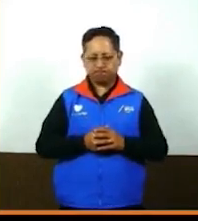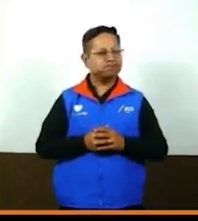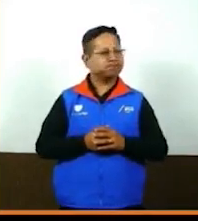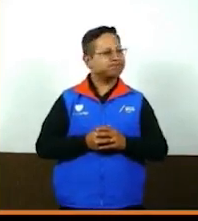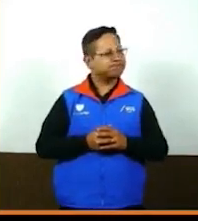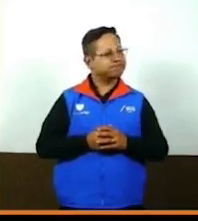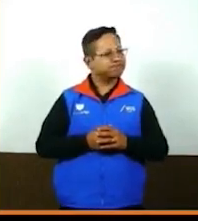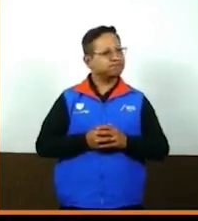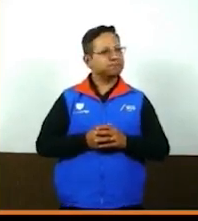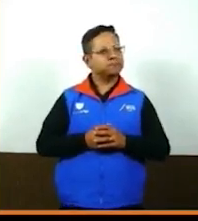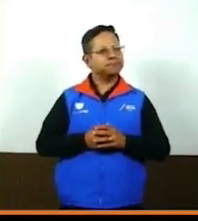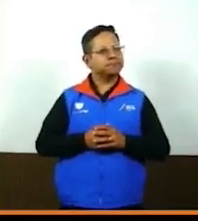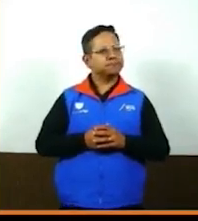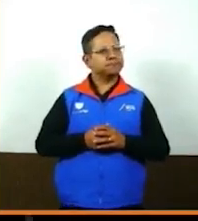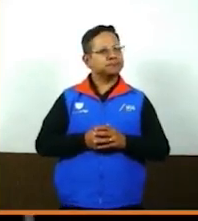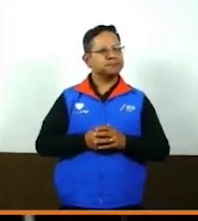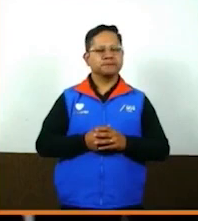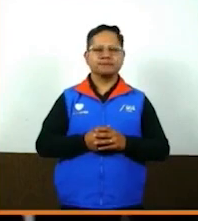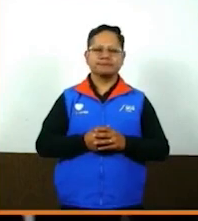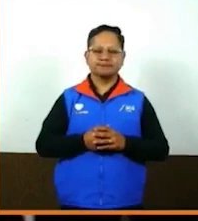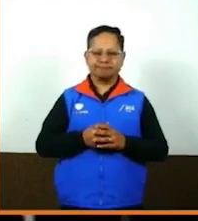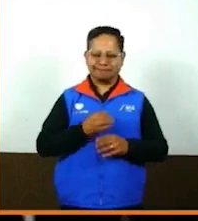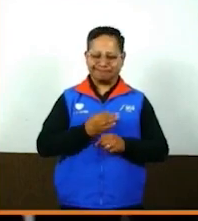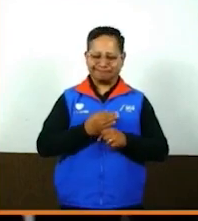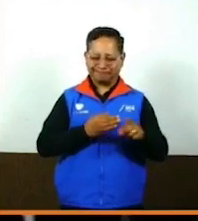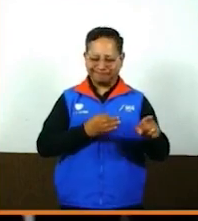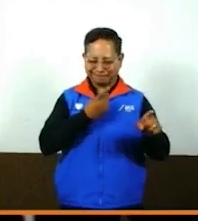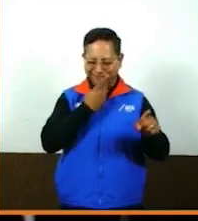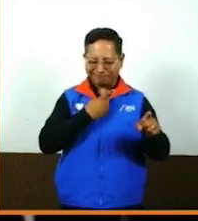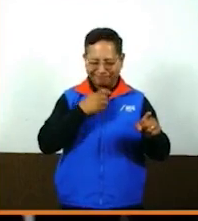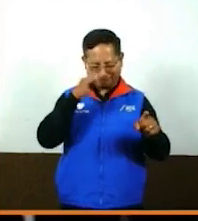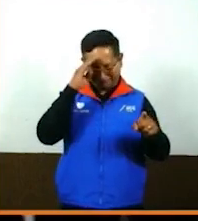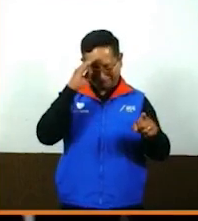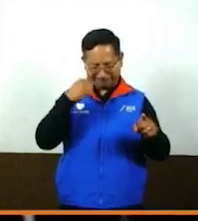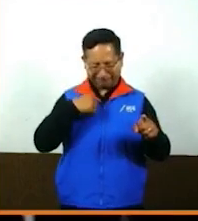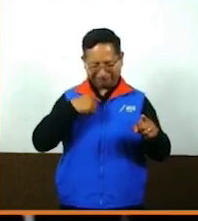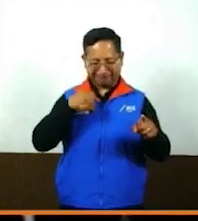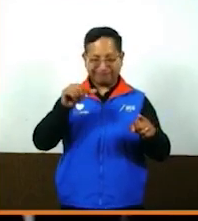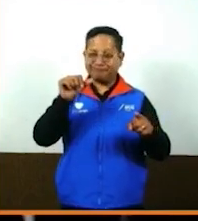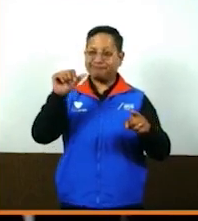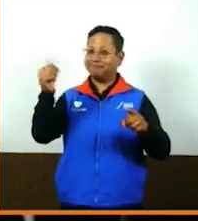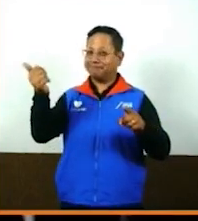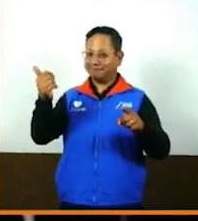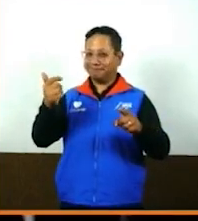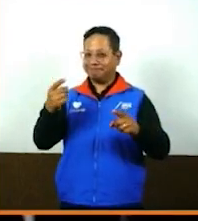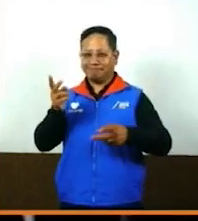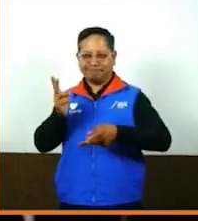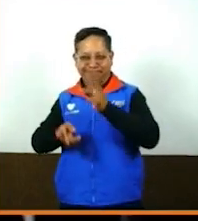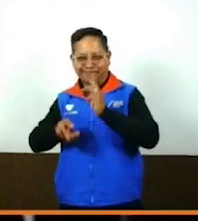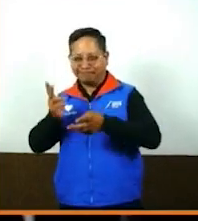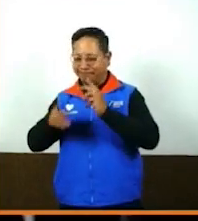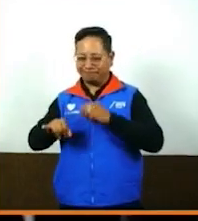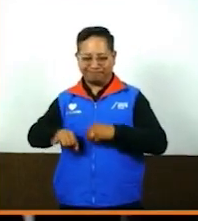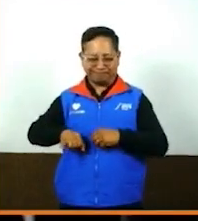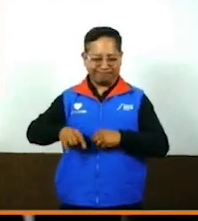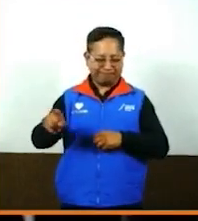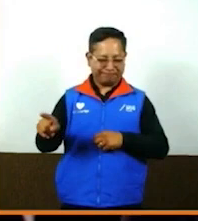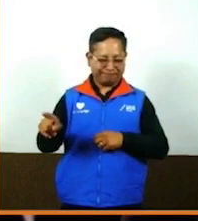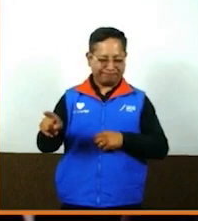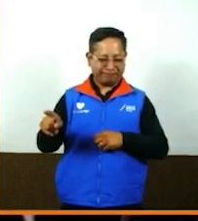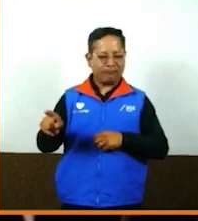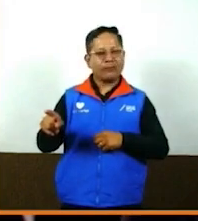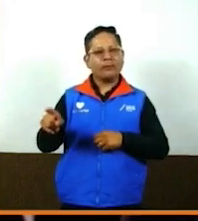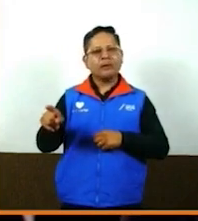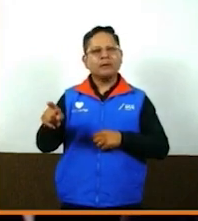La verdad es que, y me dejaste ahorita pensando porque vengo de una conversación bien interesante,